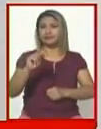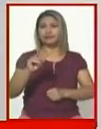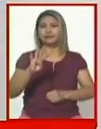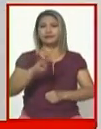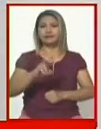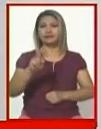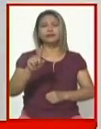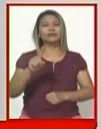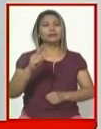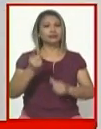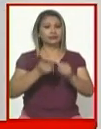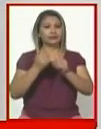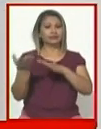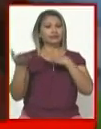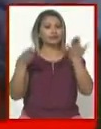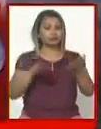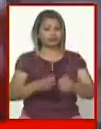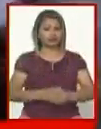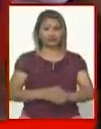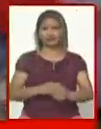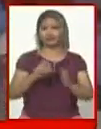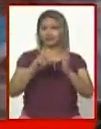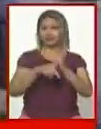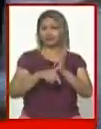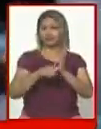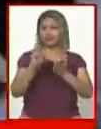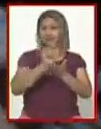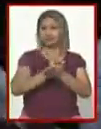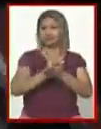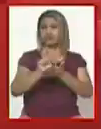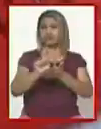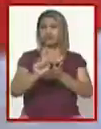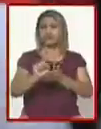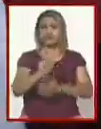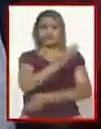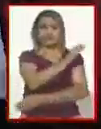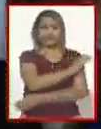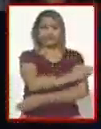Franco Méndez, de 41 años, fue el primero que falleció. Murió después de una semana en la clínica Follanini.